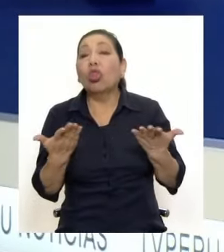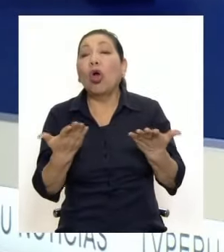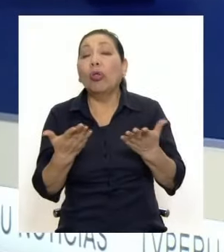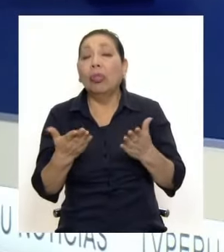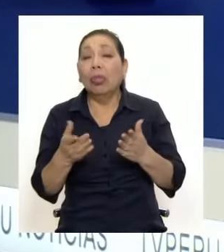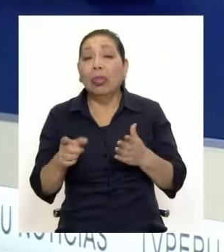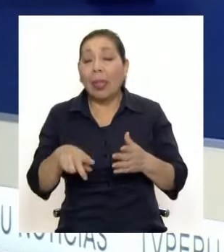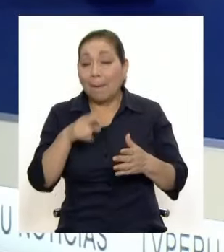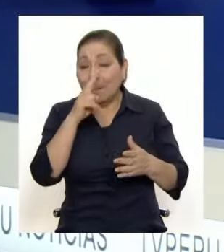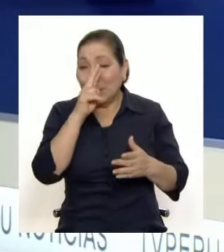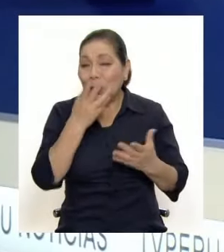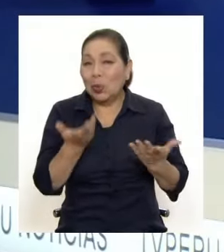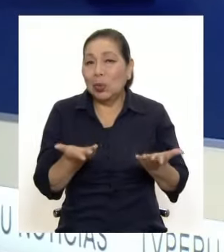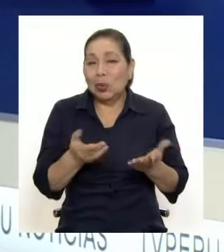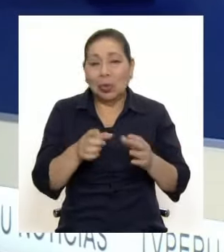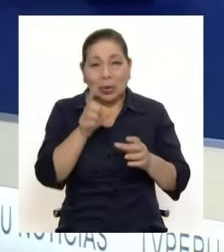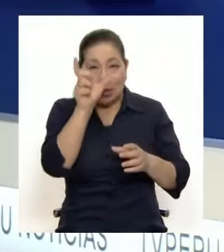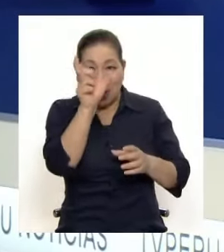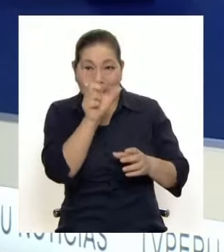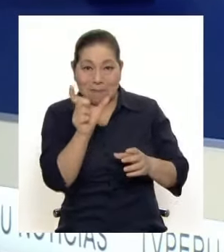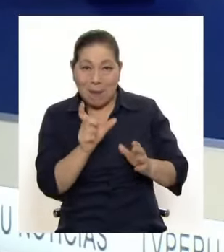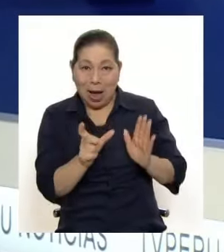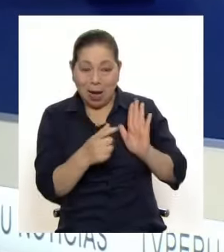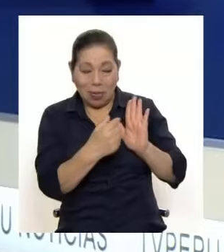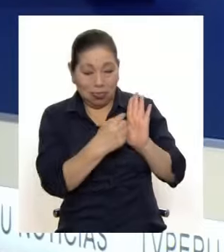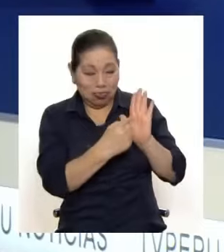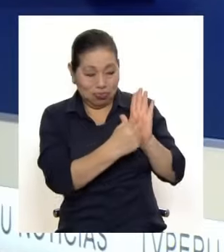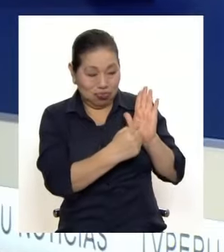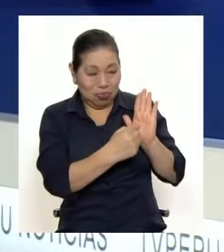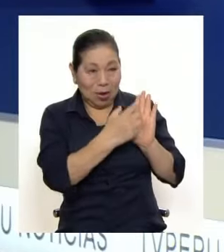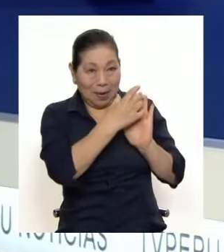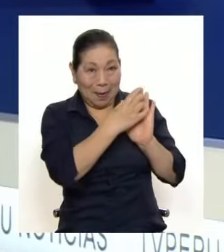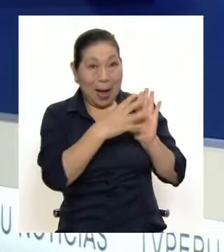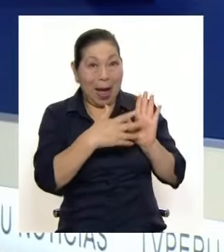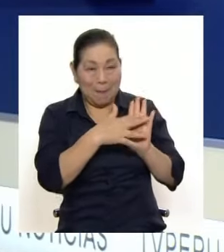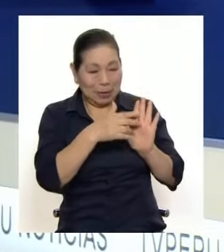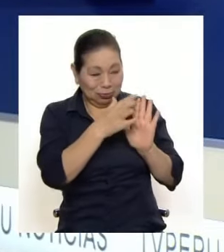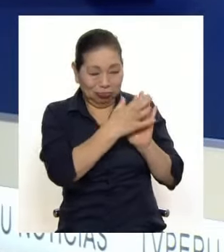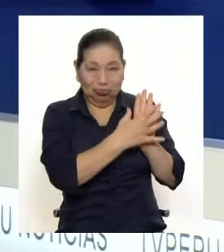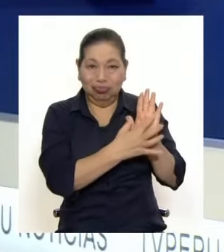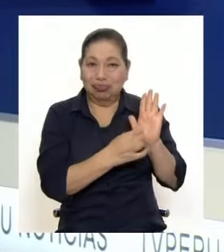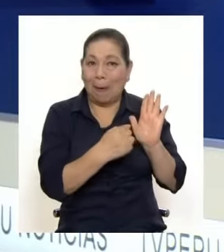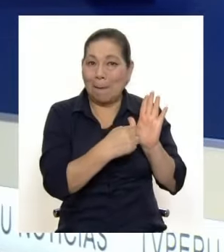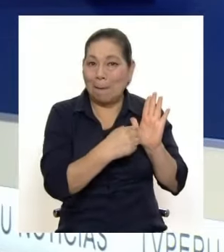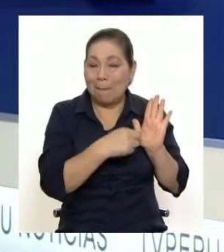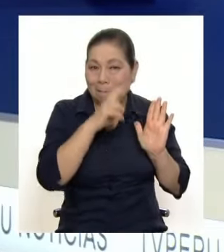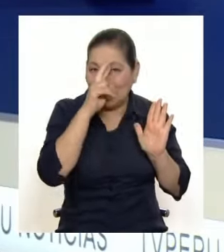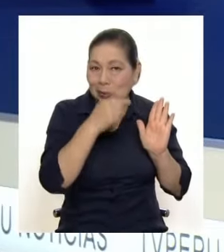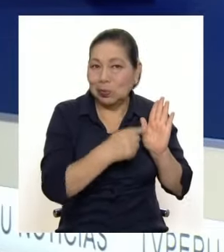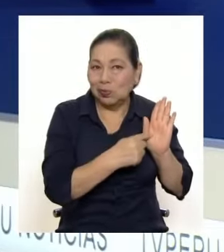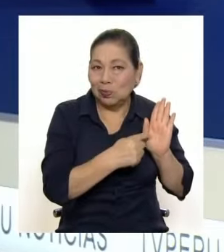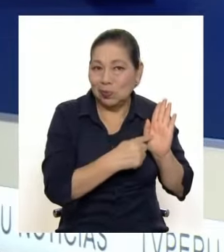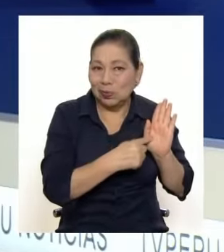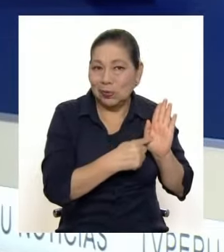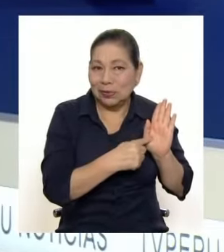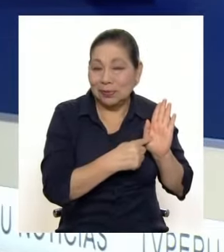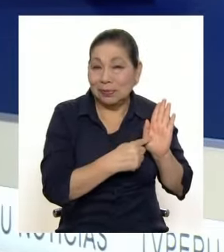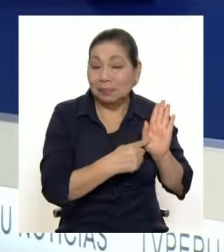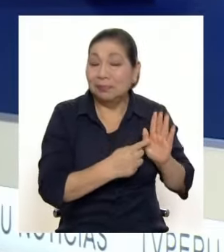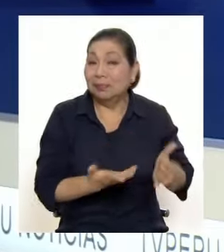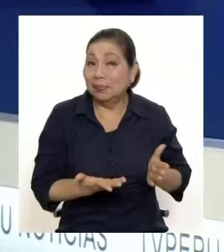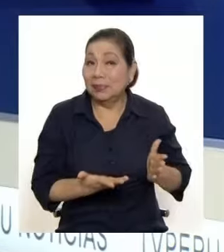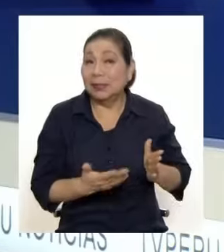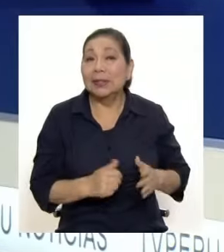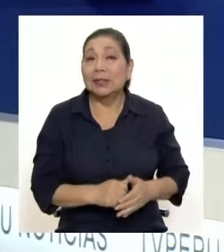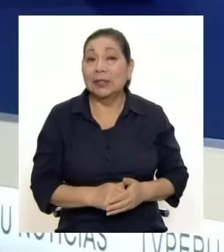estratégica del Perú que que se cristaliza en el puerto chancay pero que además eh el el el